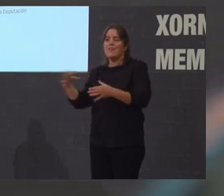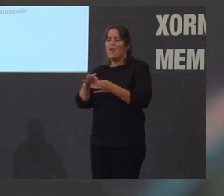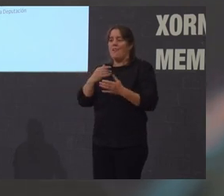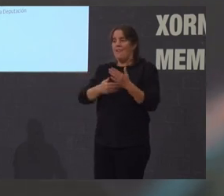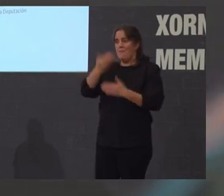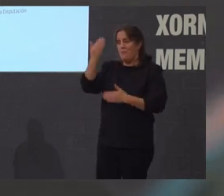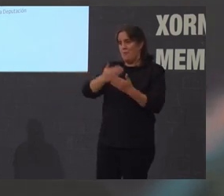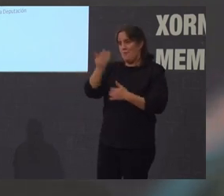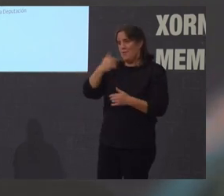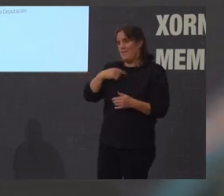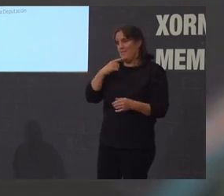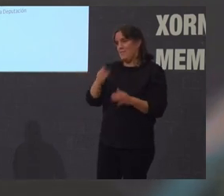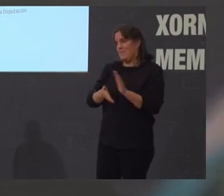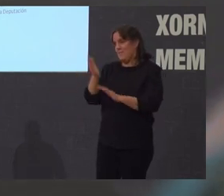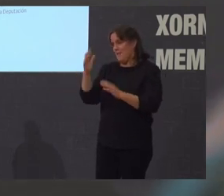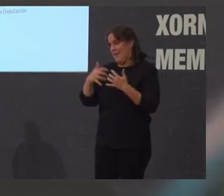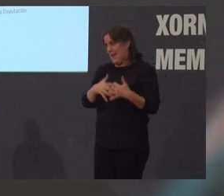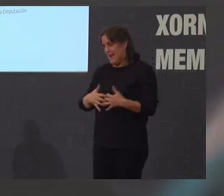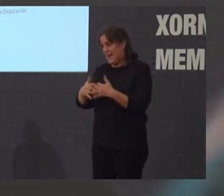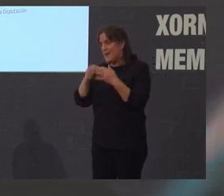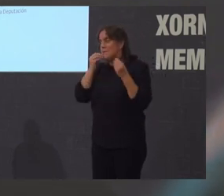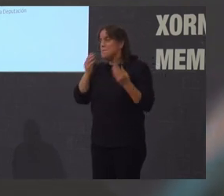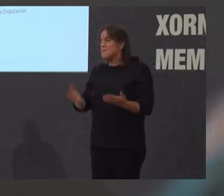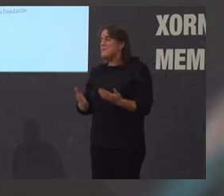porque sabía bastantes idiomas.